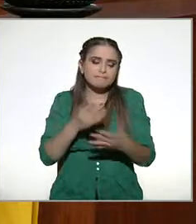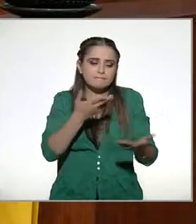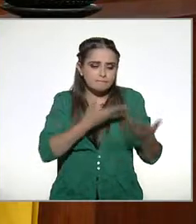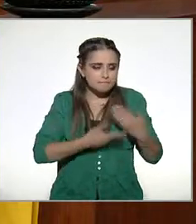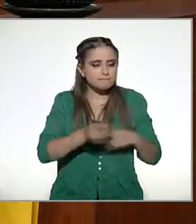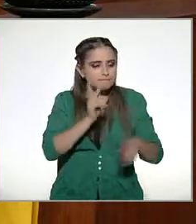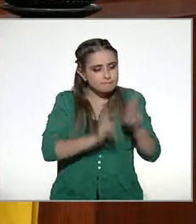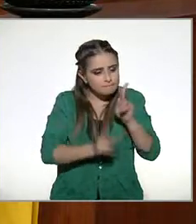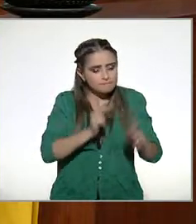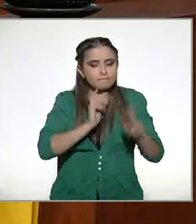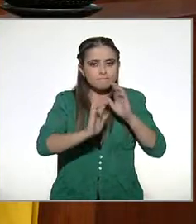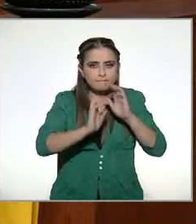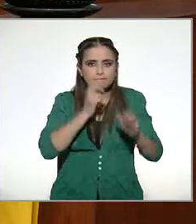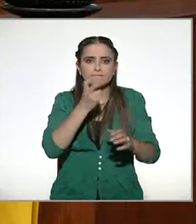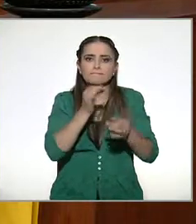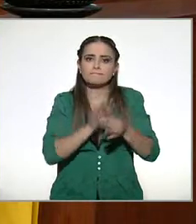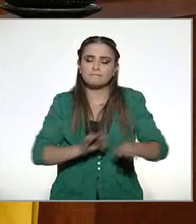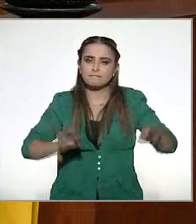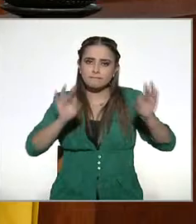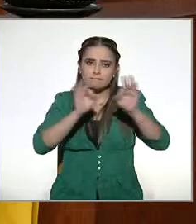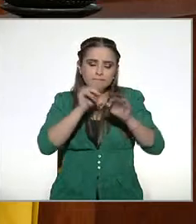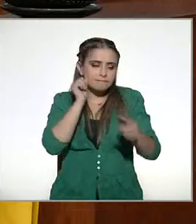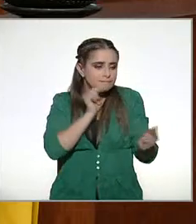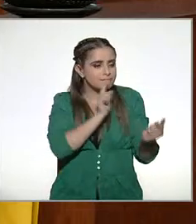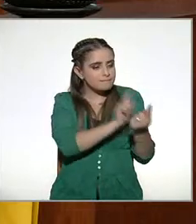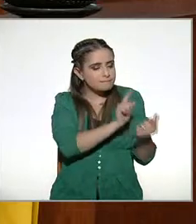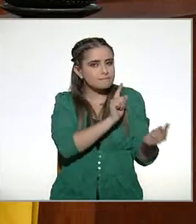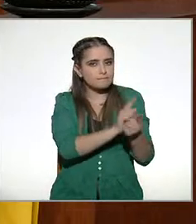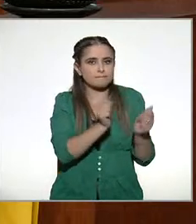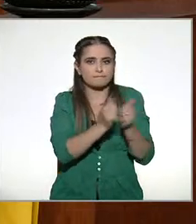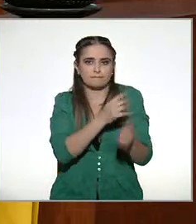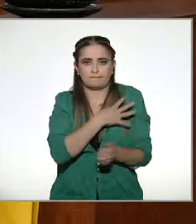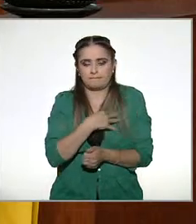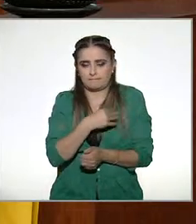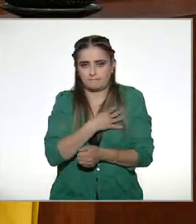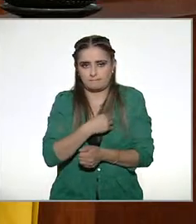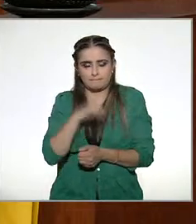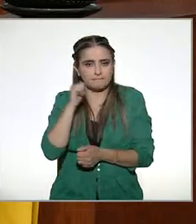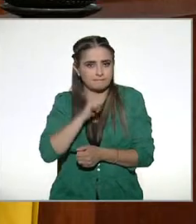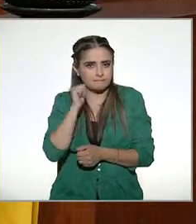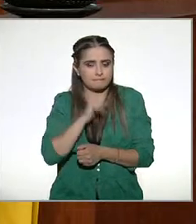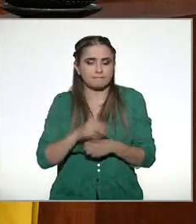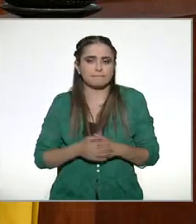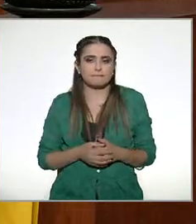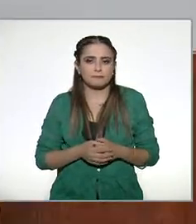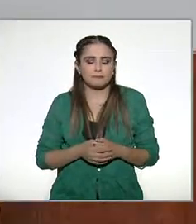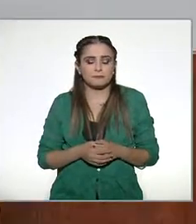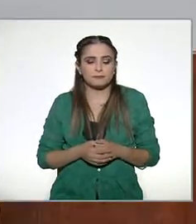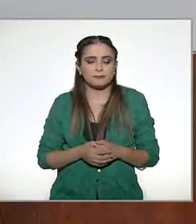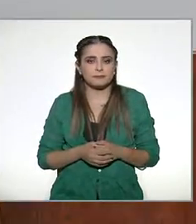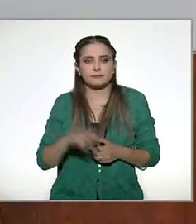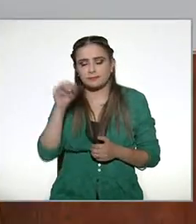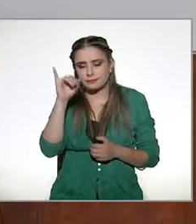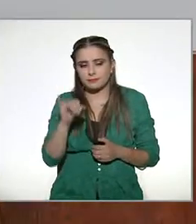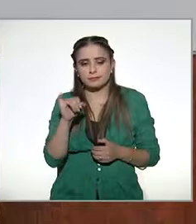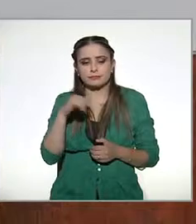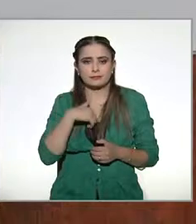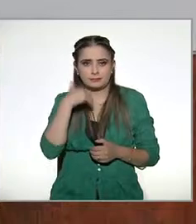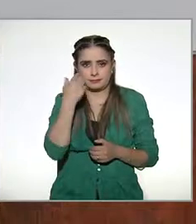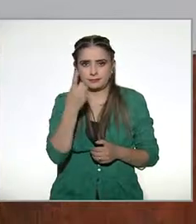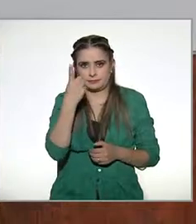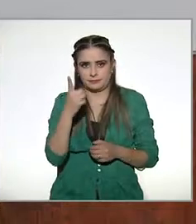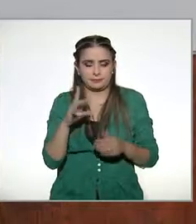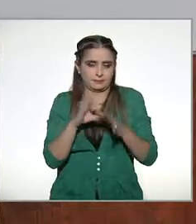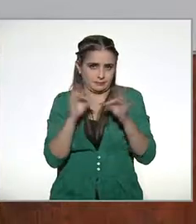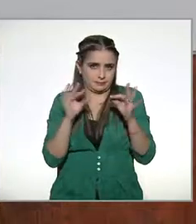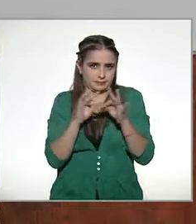este y estar ahí en presencia este con ellos ¿no? y fíjate una cosa que sí quiero que quede muy claro porque yo me quedo